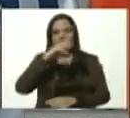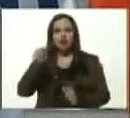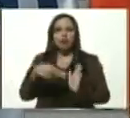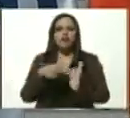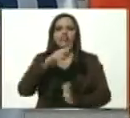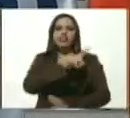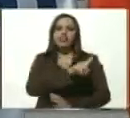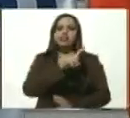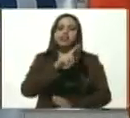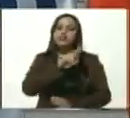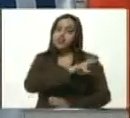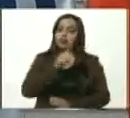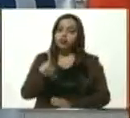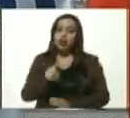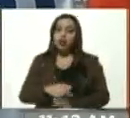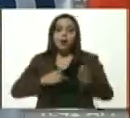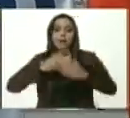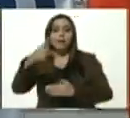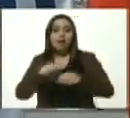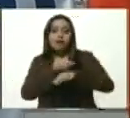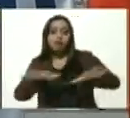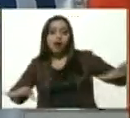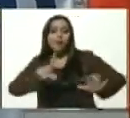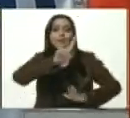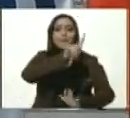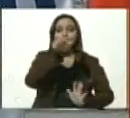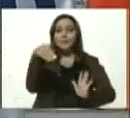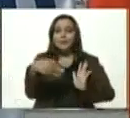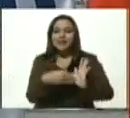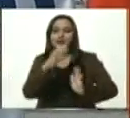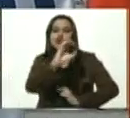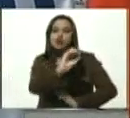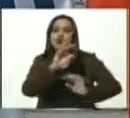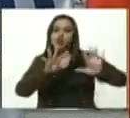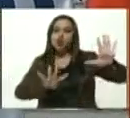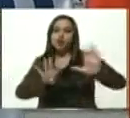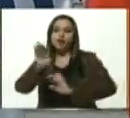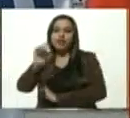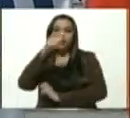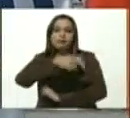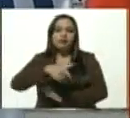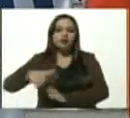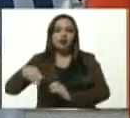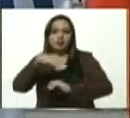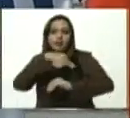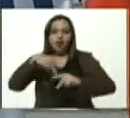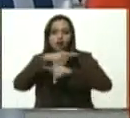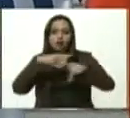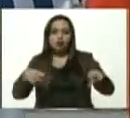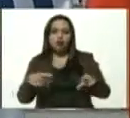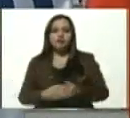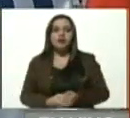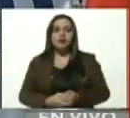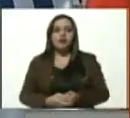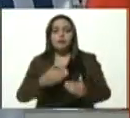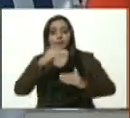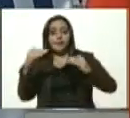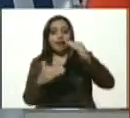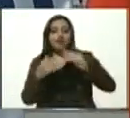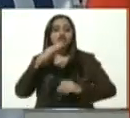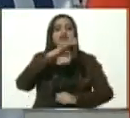plan se despliegan 1.090 funcionarios del Ministerio Público, de los cuales 940 son